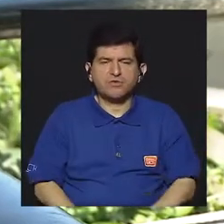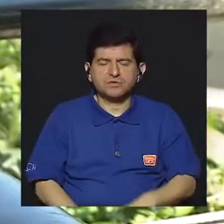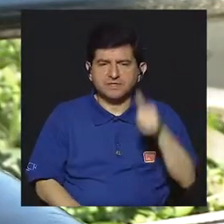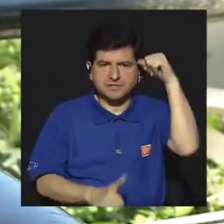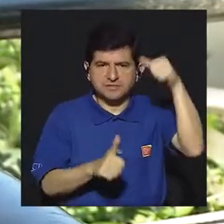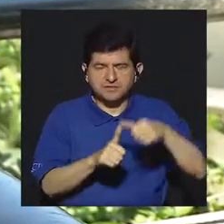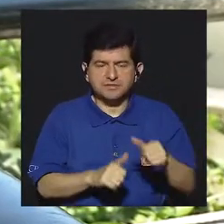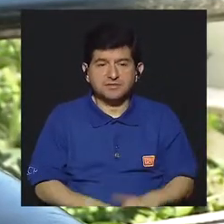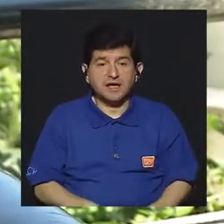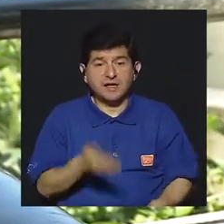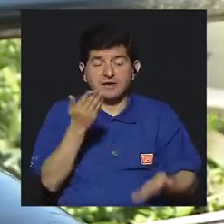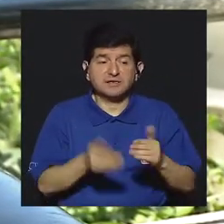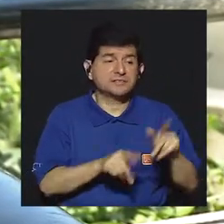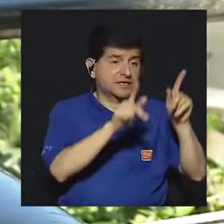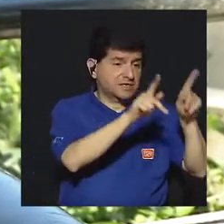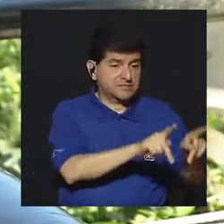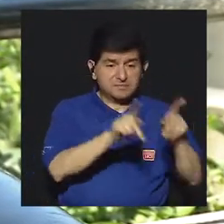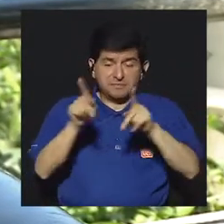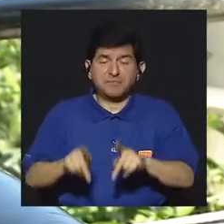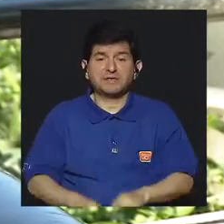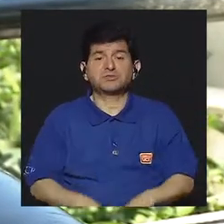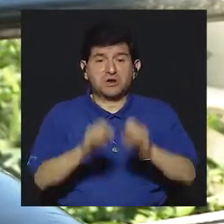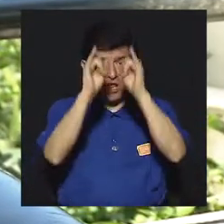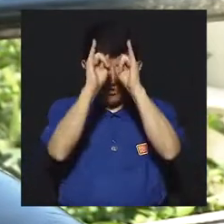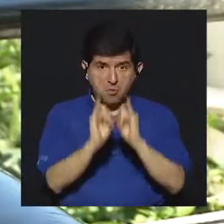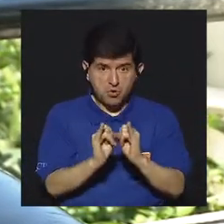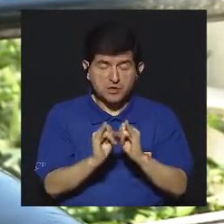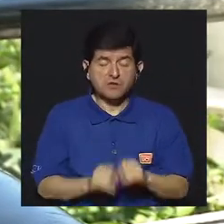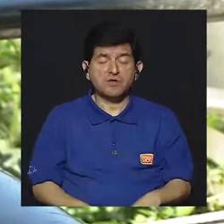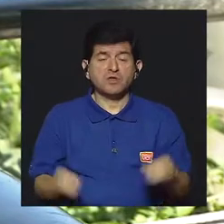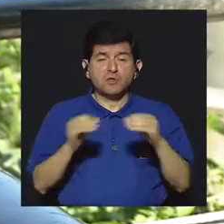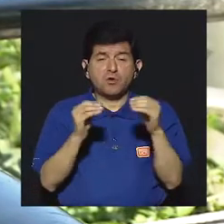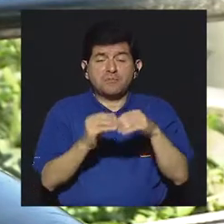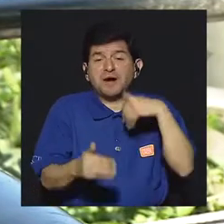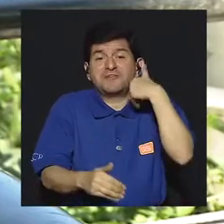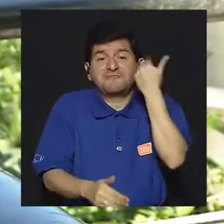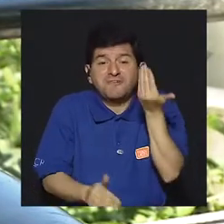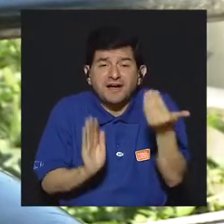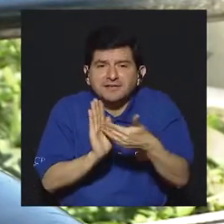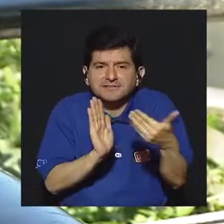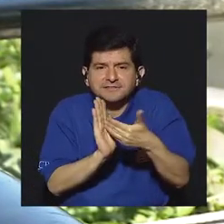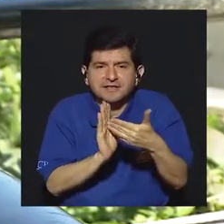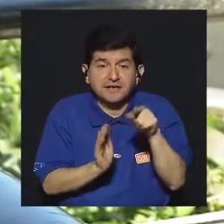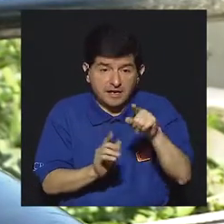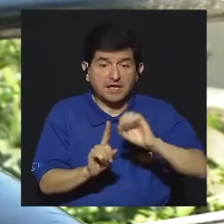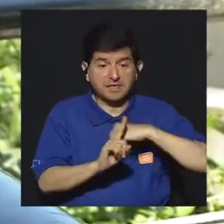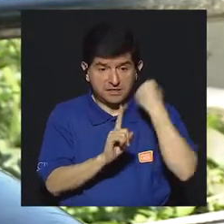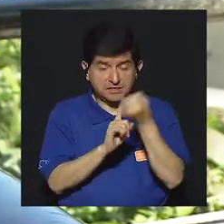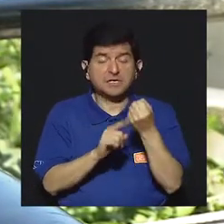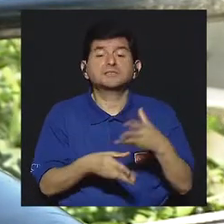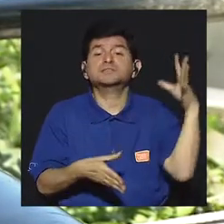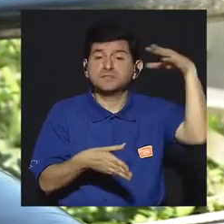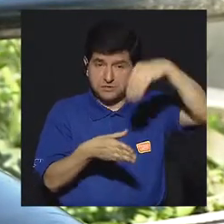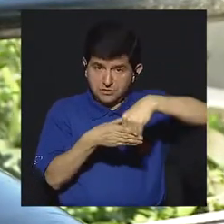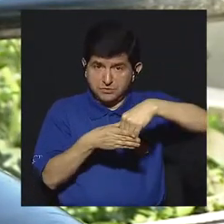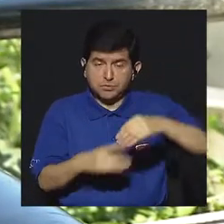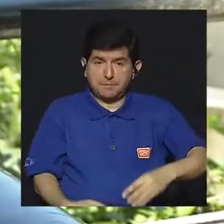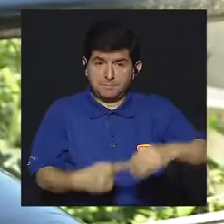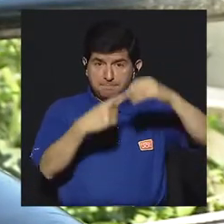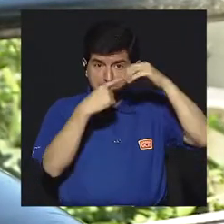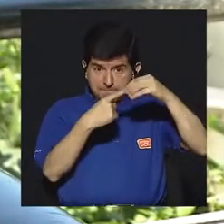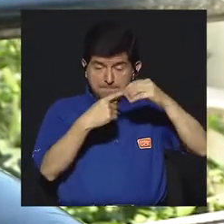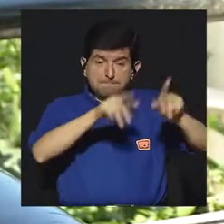presentes como la susceptibilidad individual de cada persona. Entonces, uh-huh, eso es un factor también que hay que tomar en cuenta.